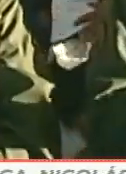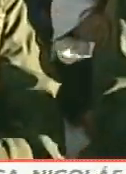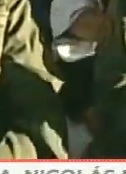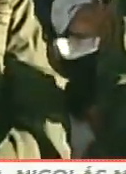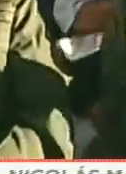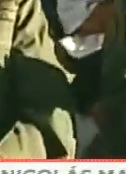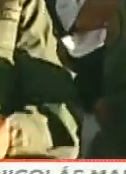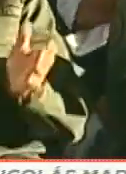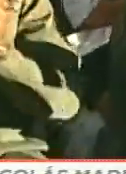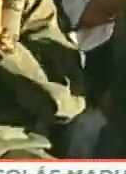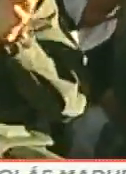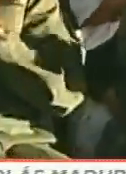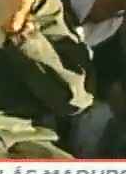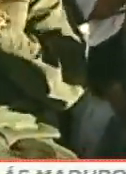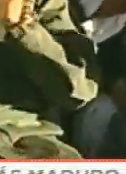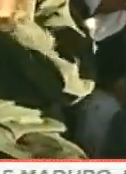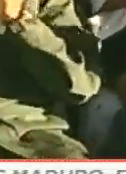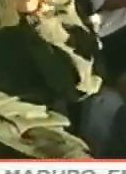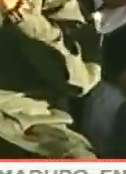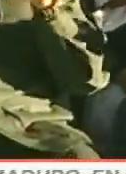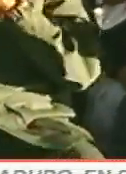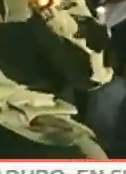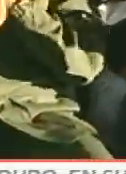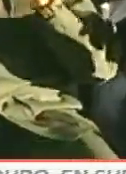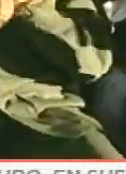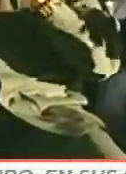Fíjense ustedes cómo surgen las nuevas instituciones.